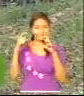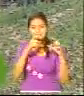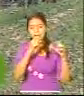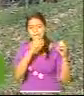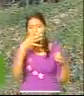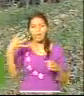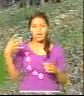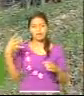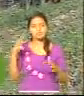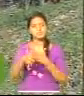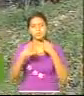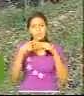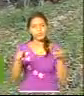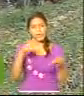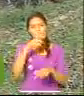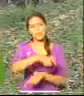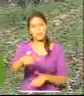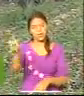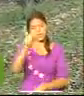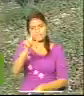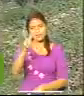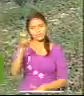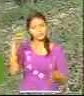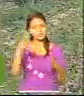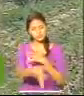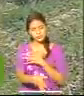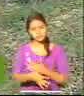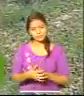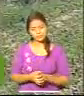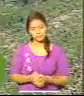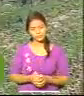blanco, beneficio para el pueblo venezolano en materia